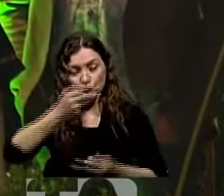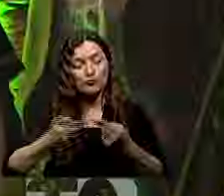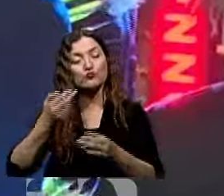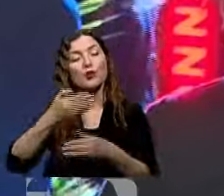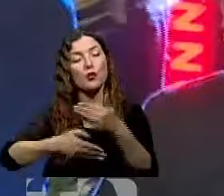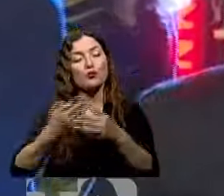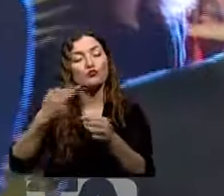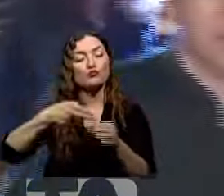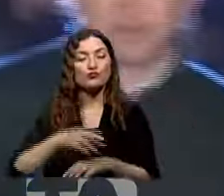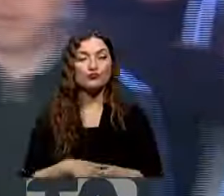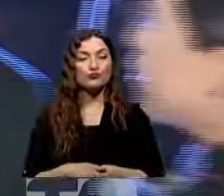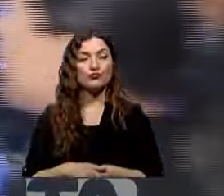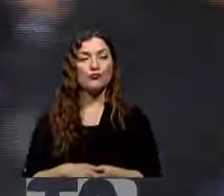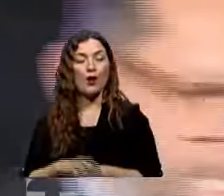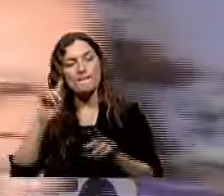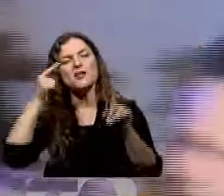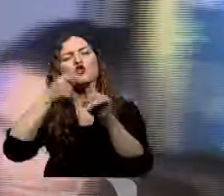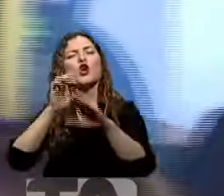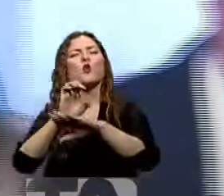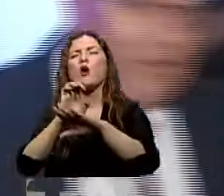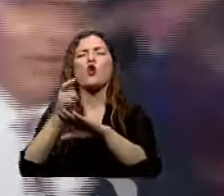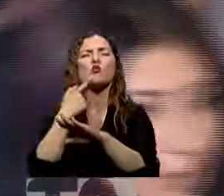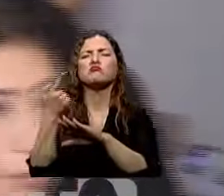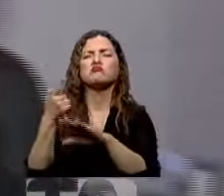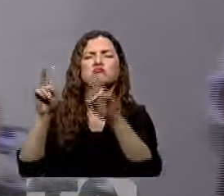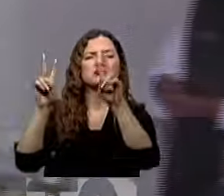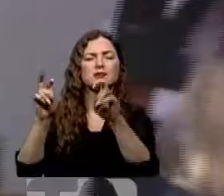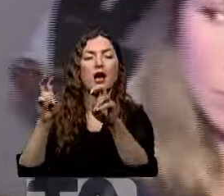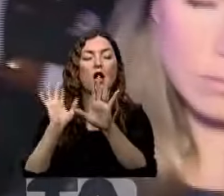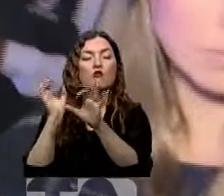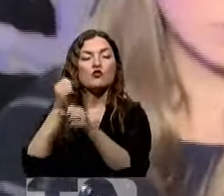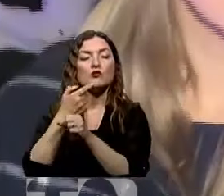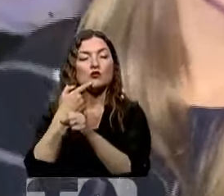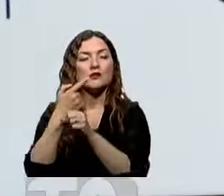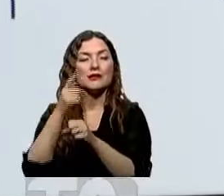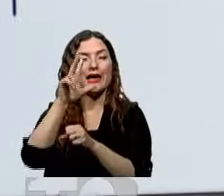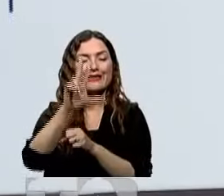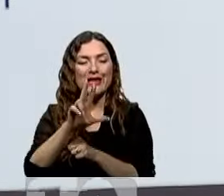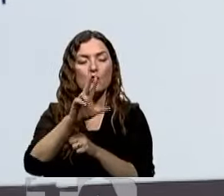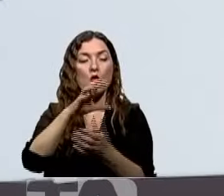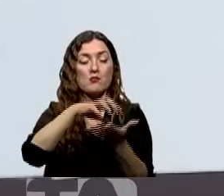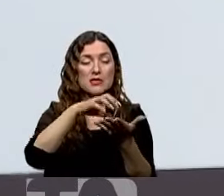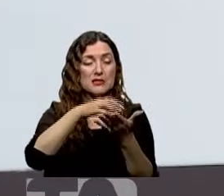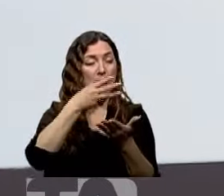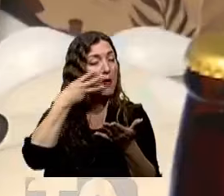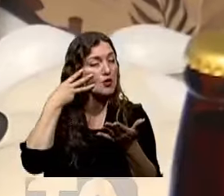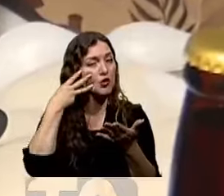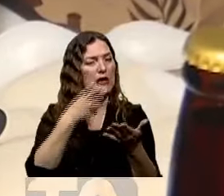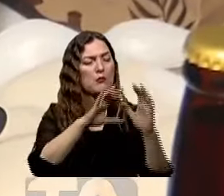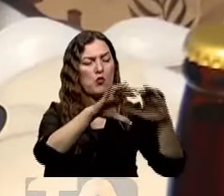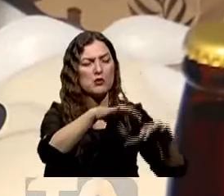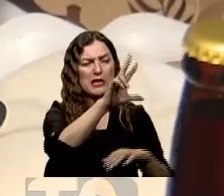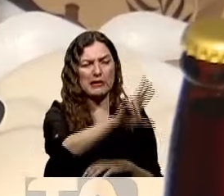del proceso. Según Misión Ecuador, se realizarán 6 bootcamps en cada provincia de la Amazonía. Con esto se busca impulsar